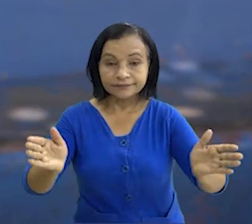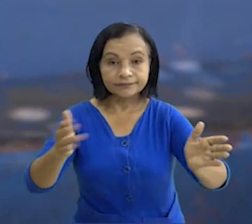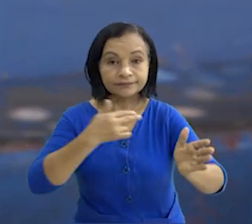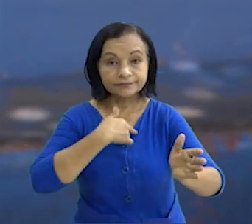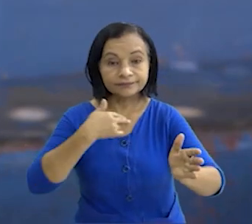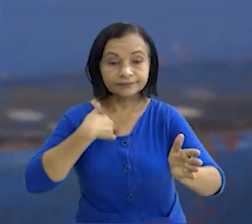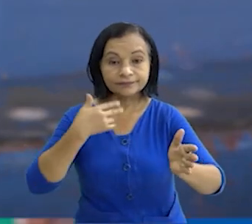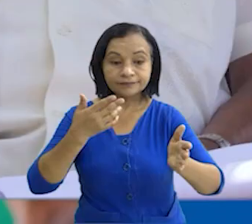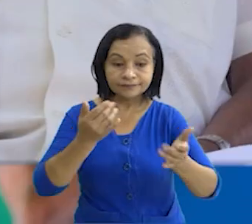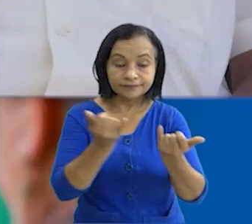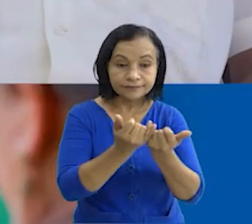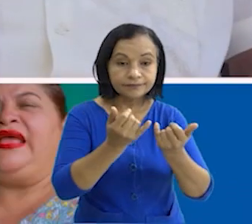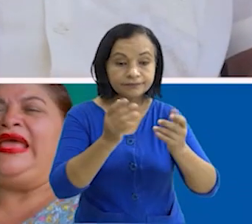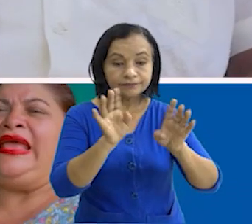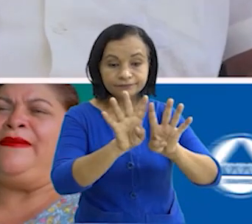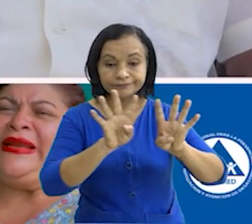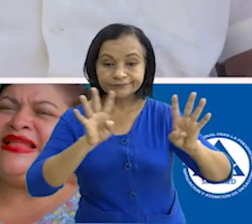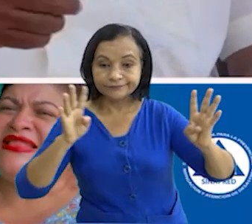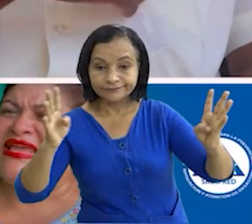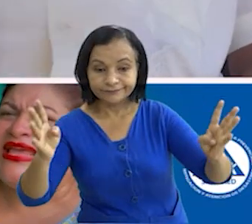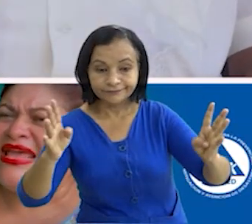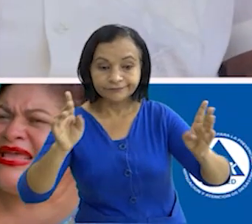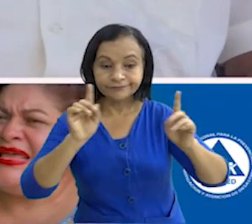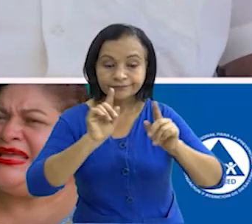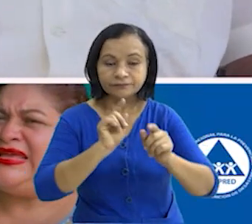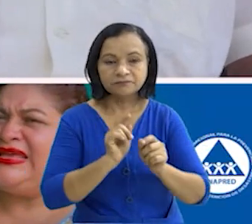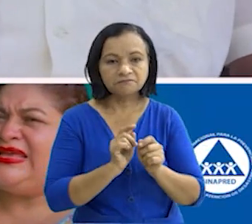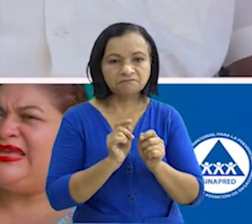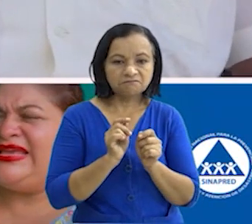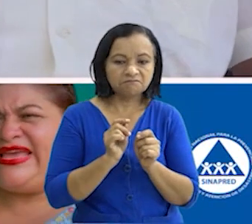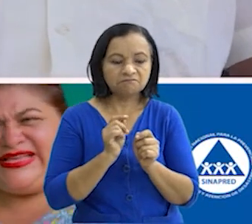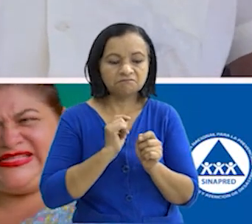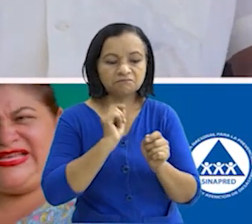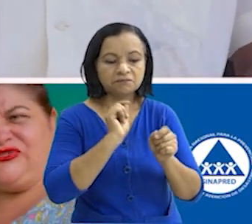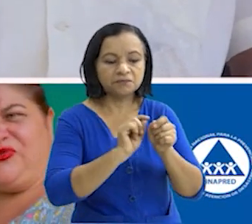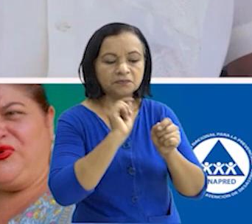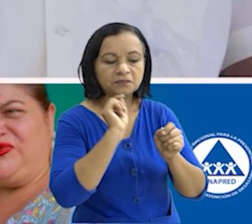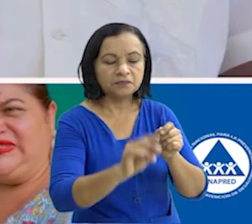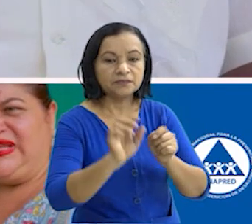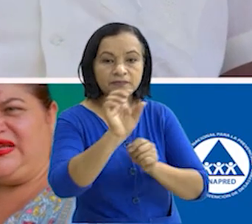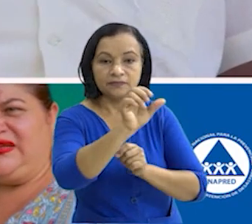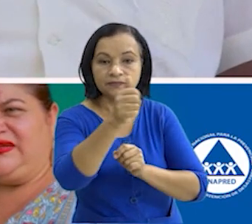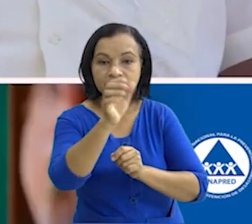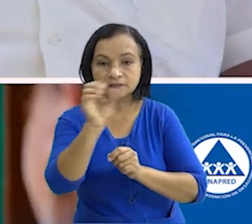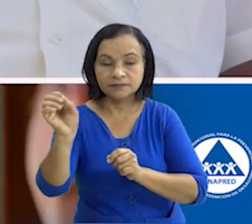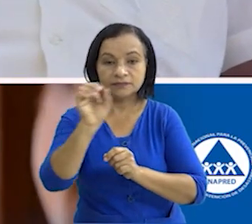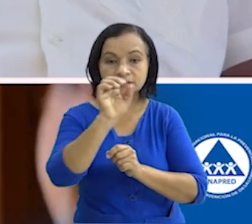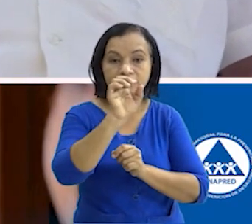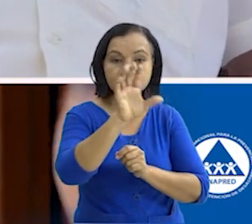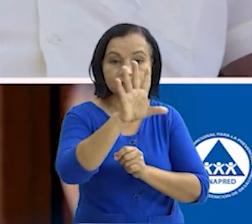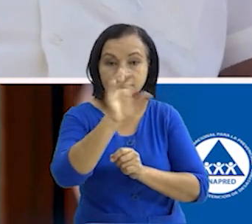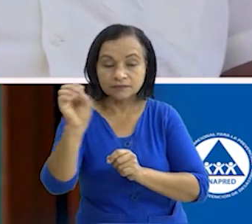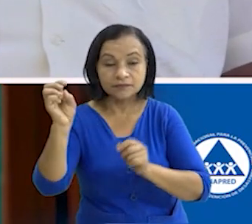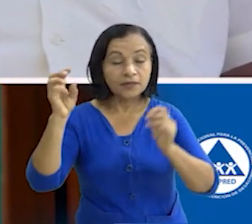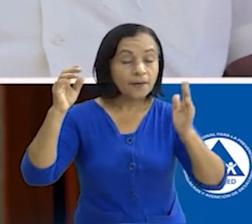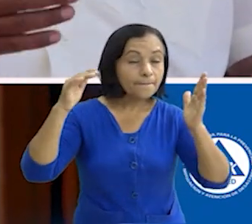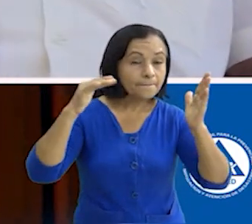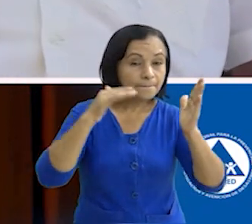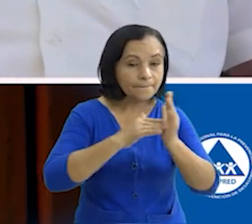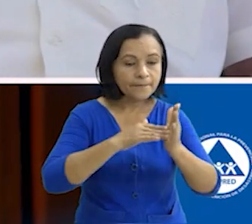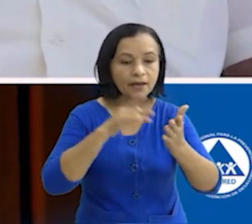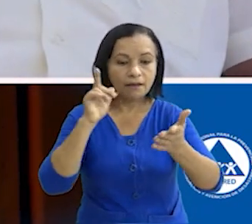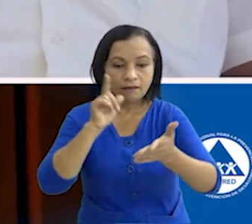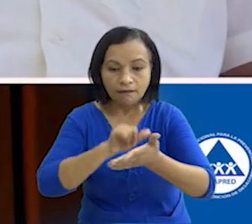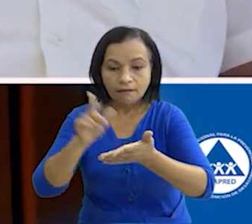hacer la chapia en los potreros. Con un favorito vos podés limpiar 600, 500 o 1000 manzanas, mientras que chapiar